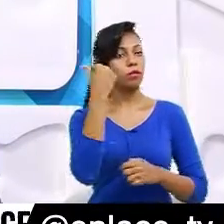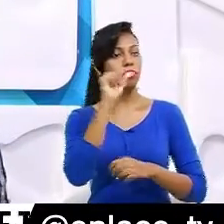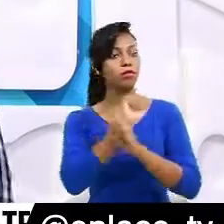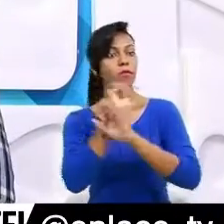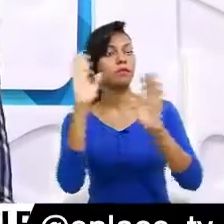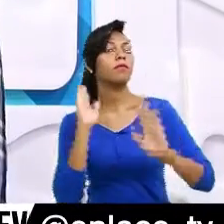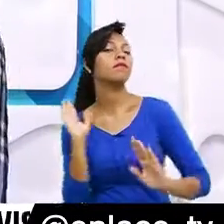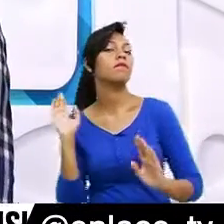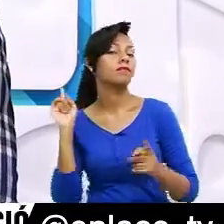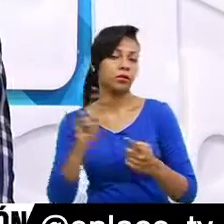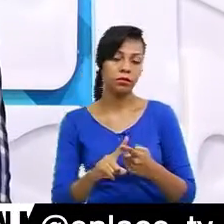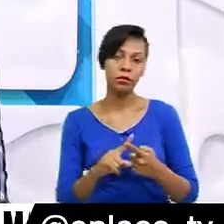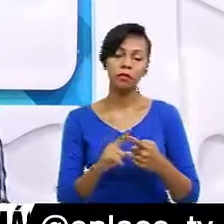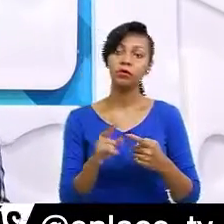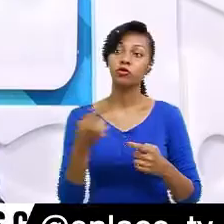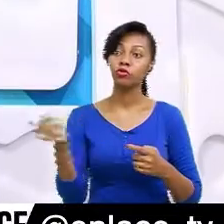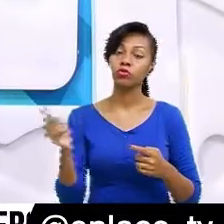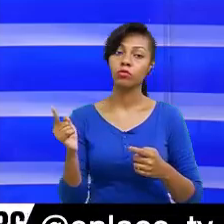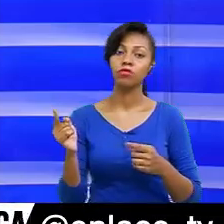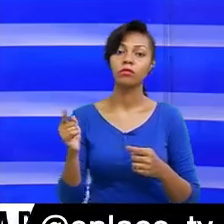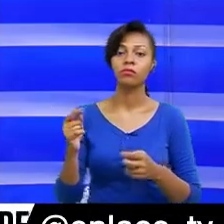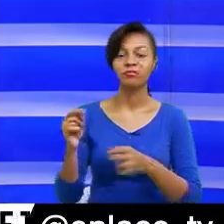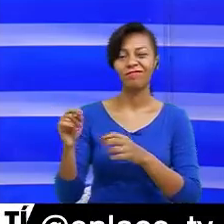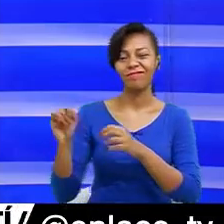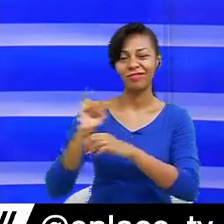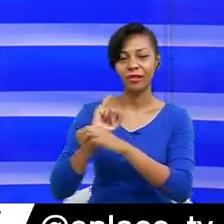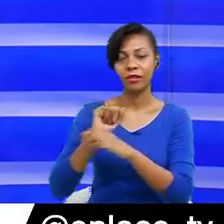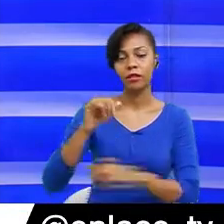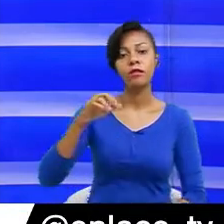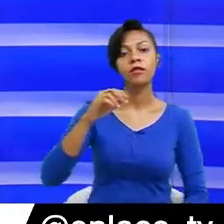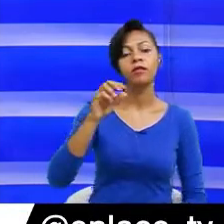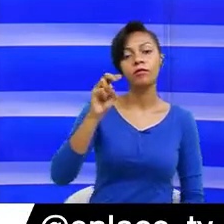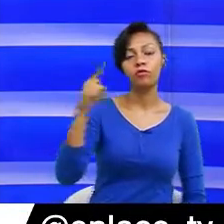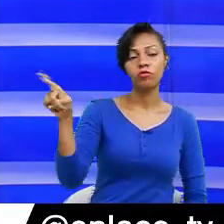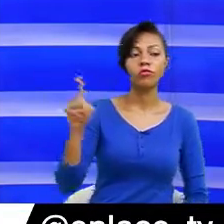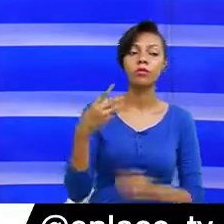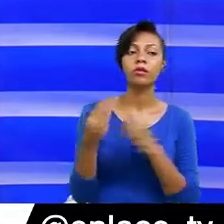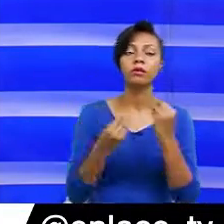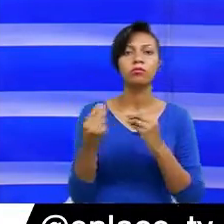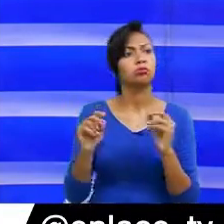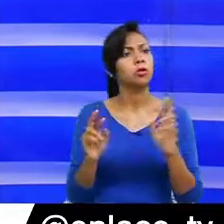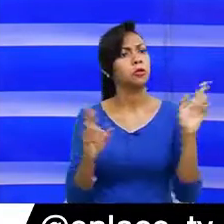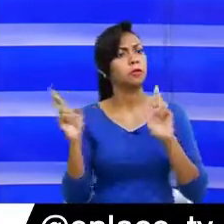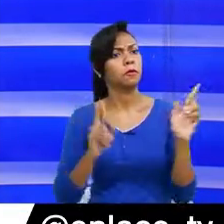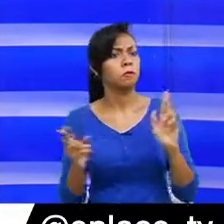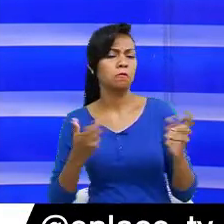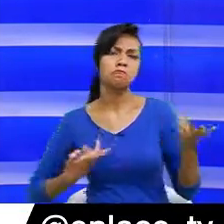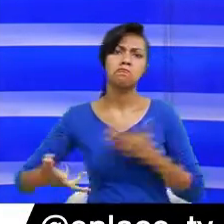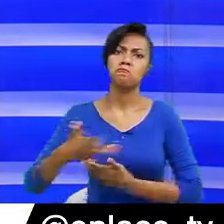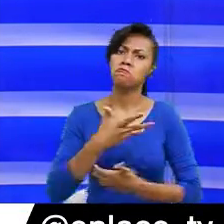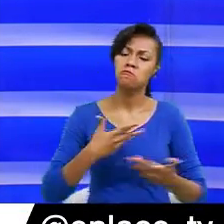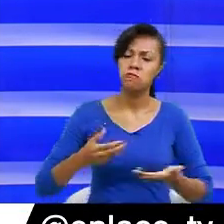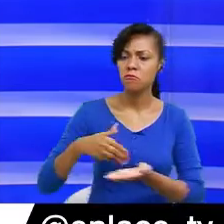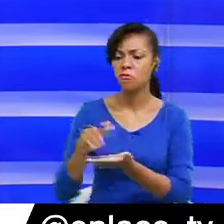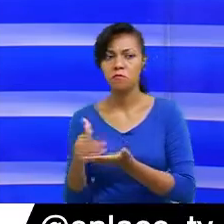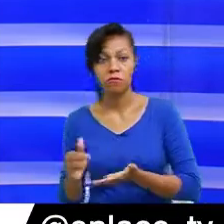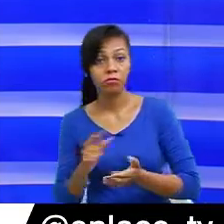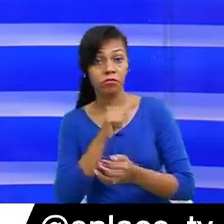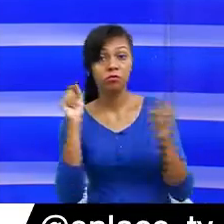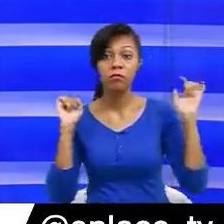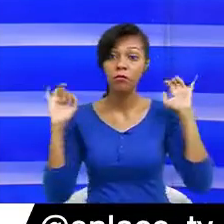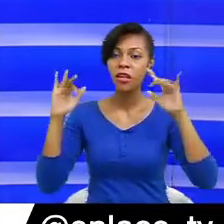la plazoleta de la parroquia Nuestra Señora del Carmen se realizará un bingo bazar. En ese bingo bazar los asistentes podrán